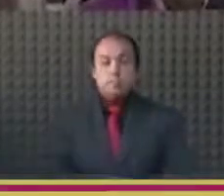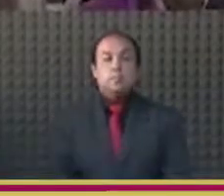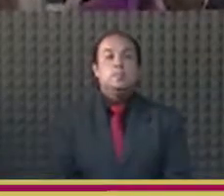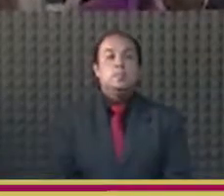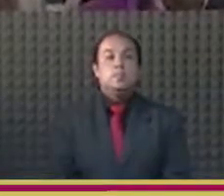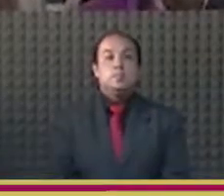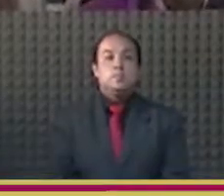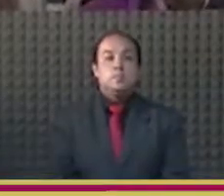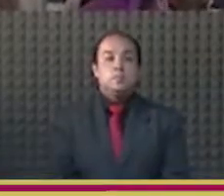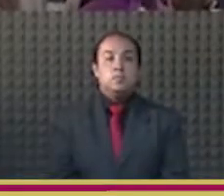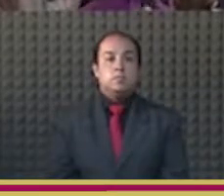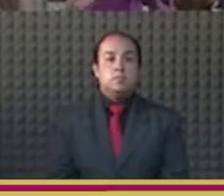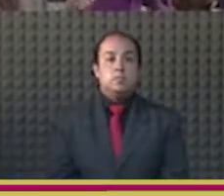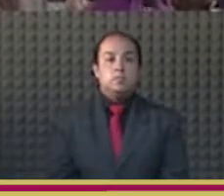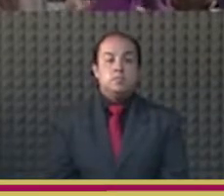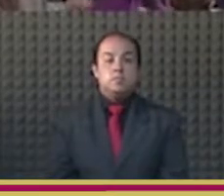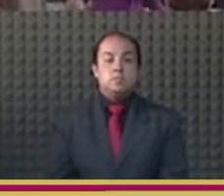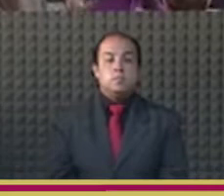bienvenidos.